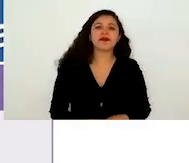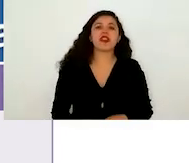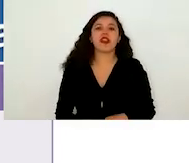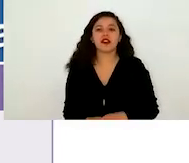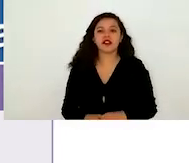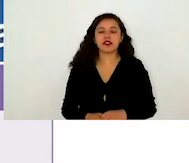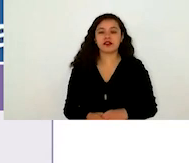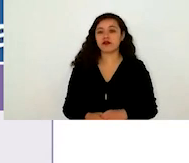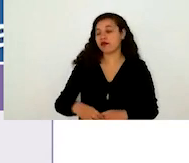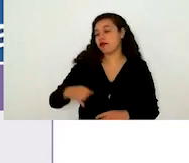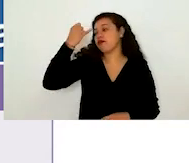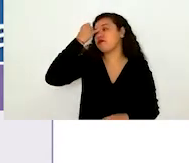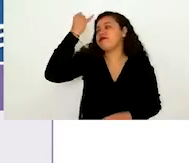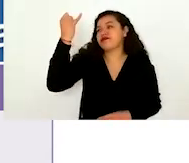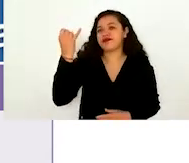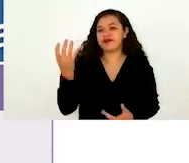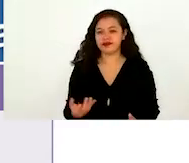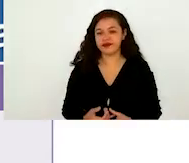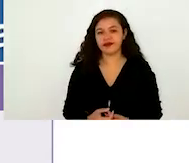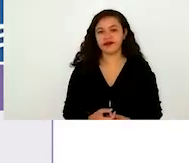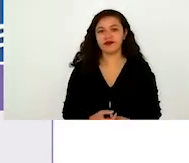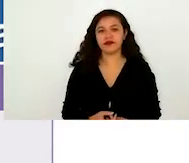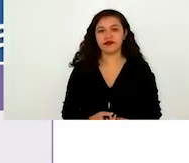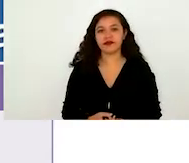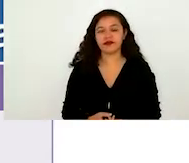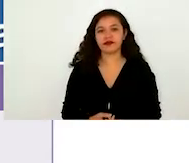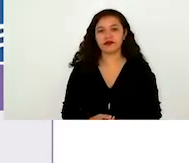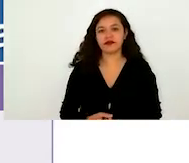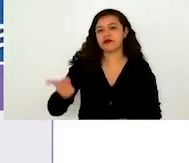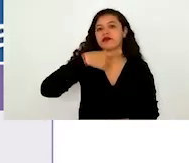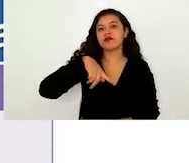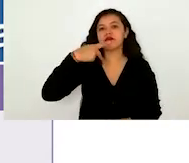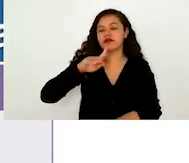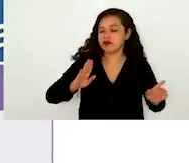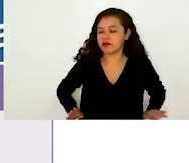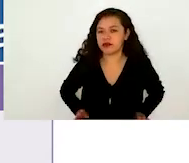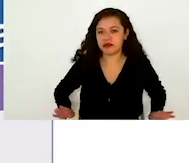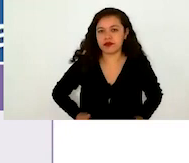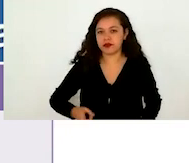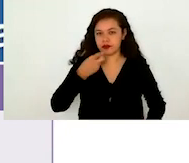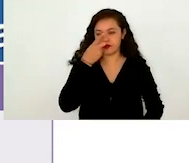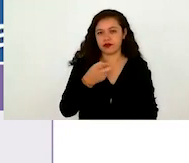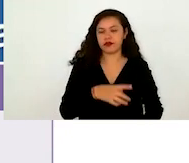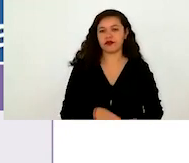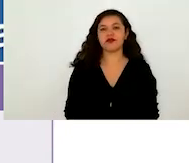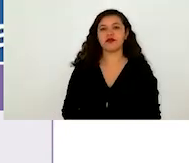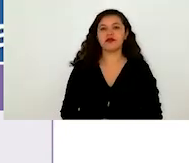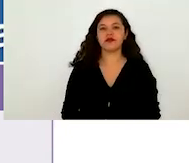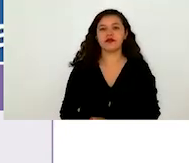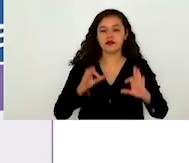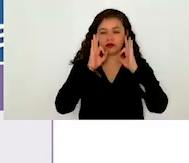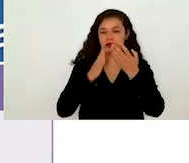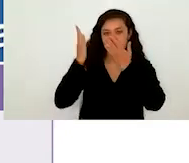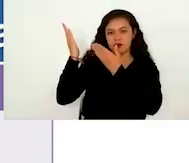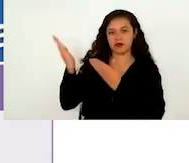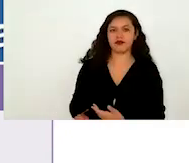imagínense ustedes que ustedes le dicen a su pareja así que en esta posición te